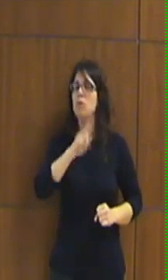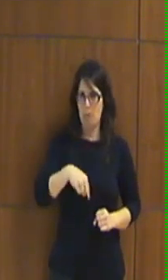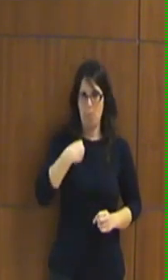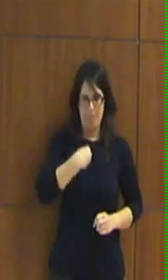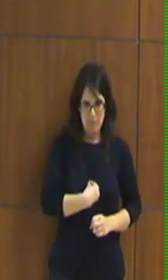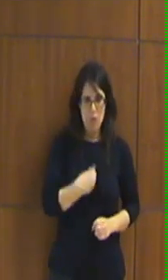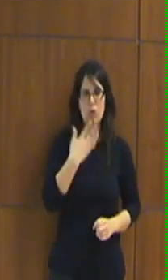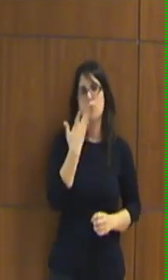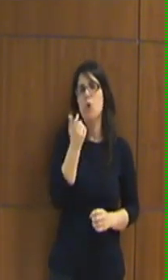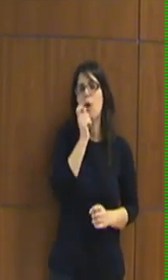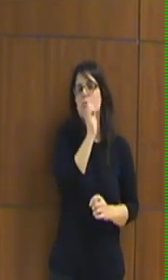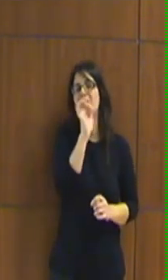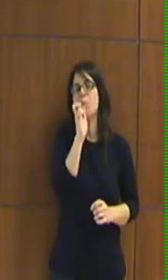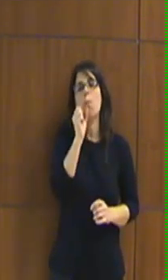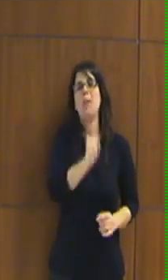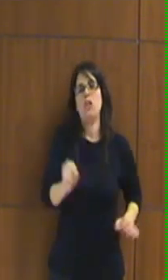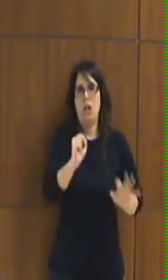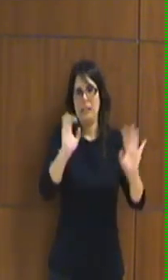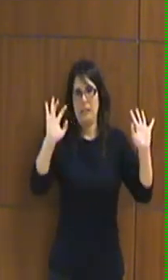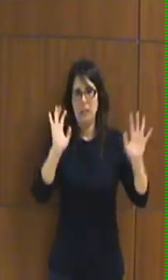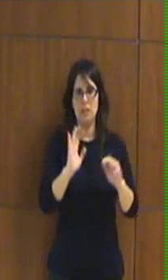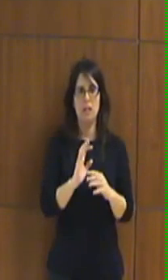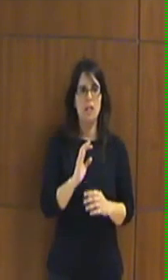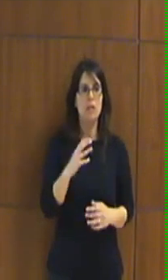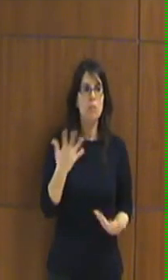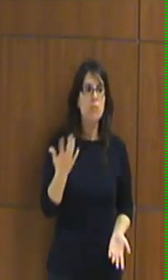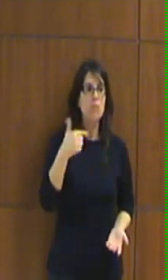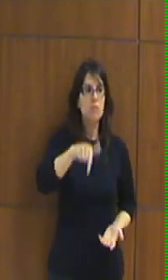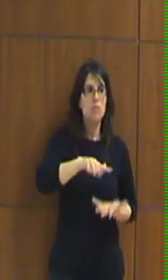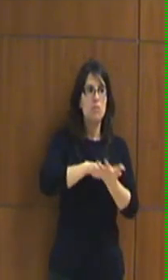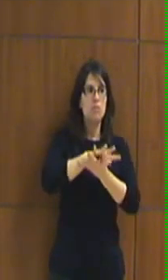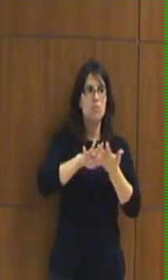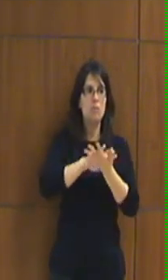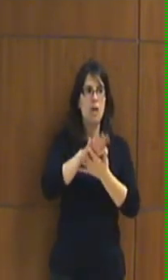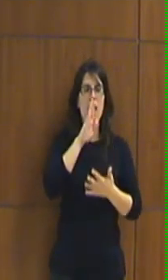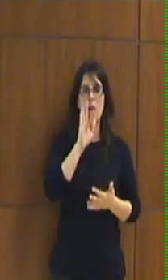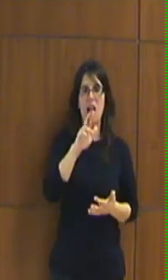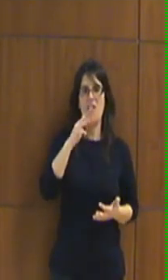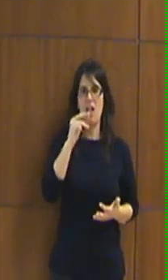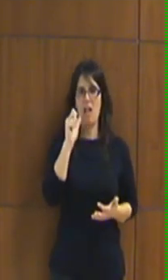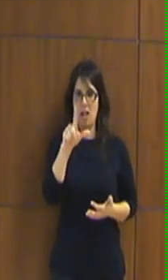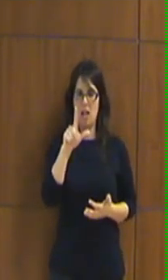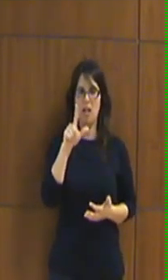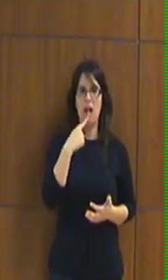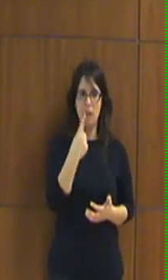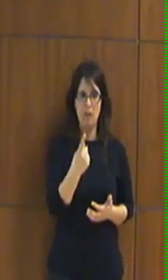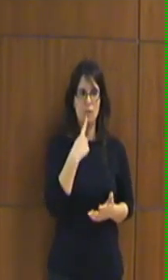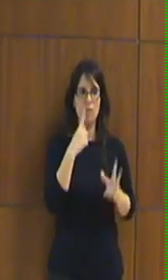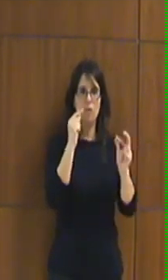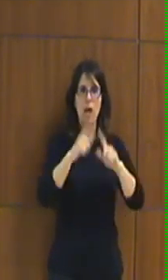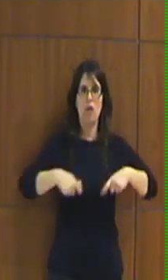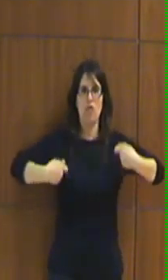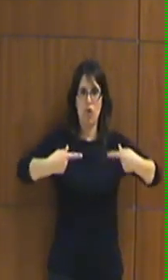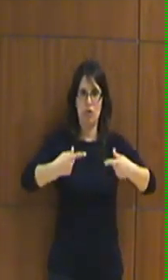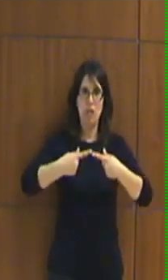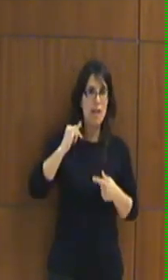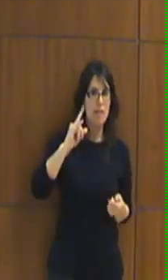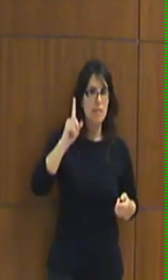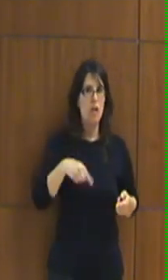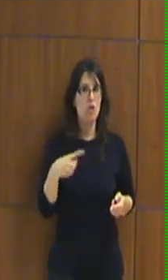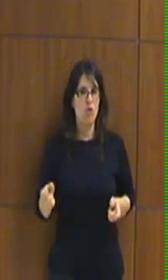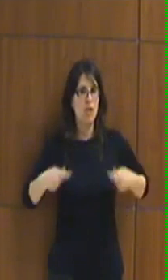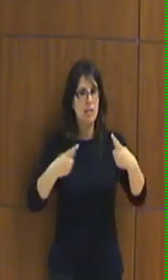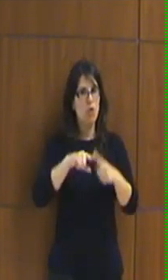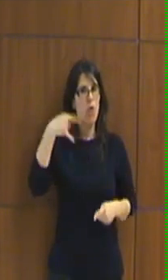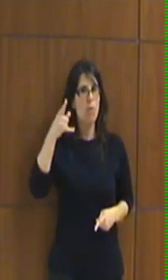también. Y hablamos de eso, lo comentaba Rafael, el coste al final que tiene esto o no lo tiene. No